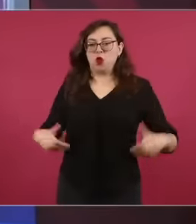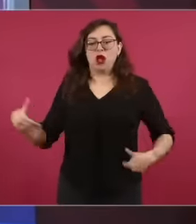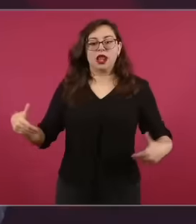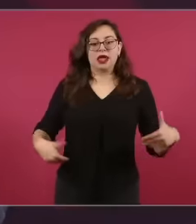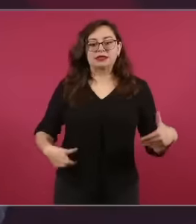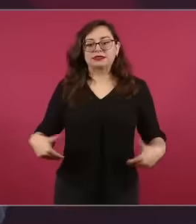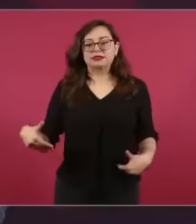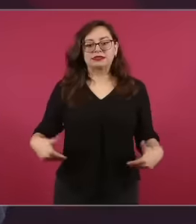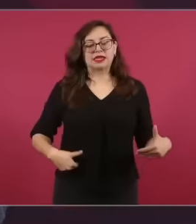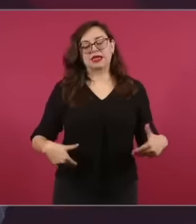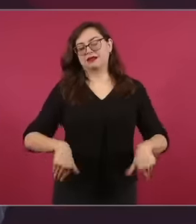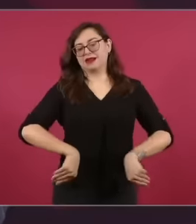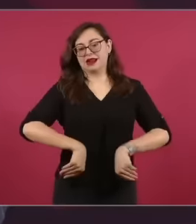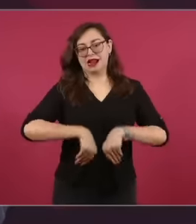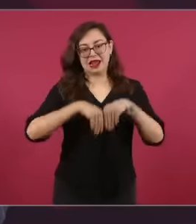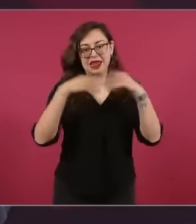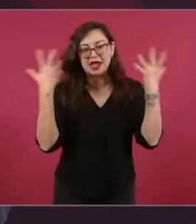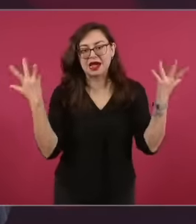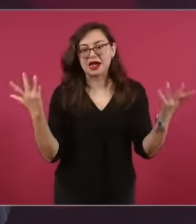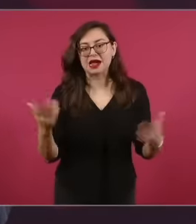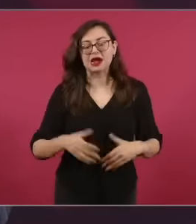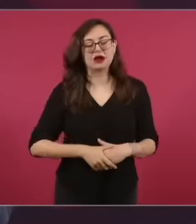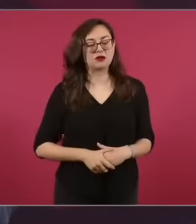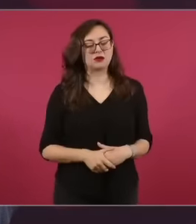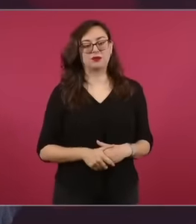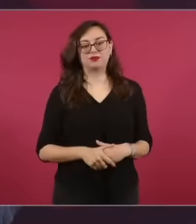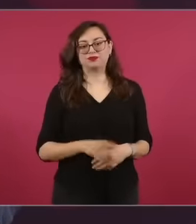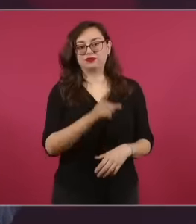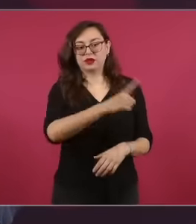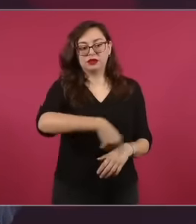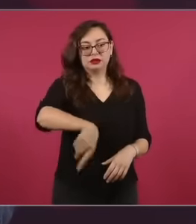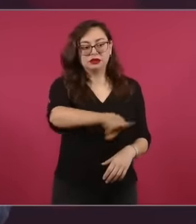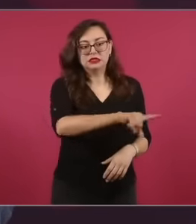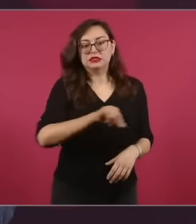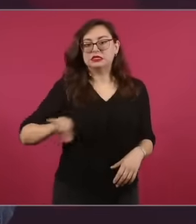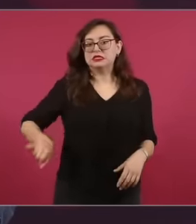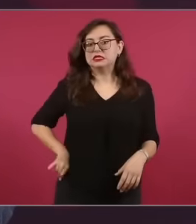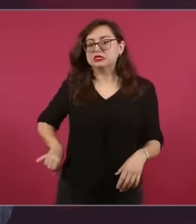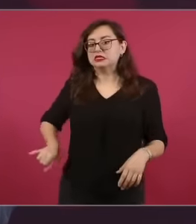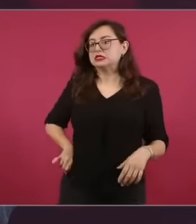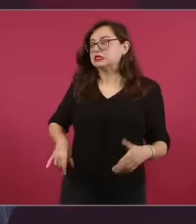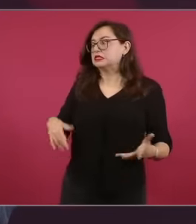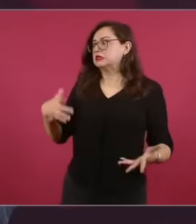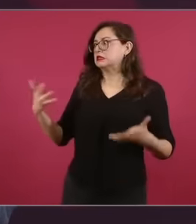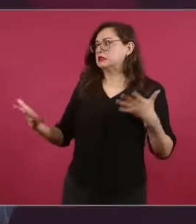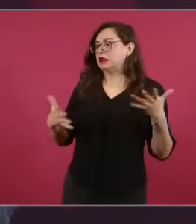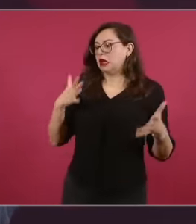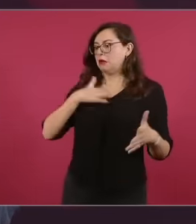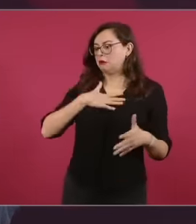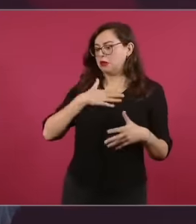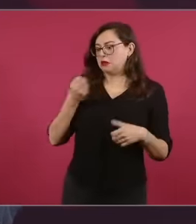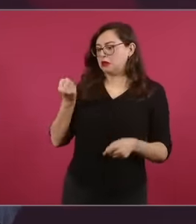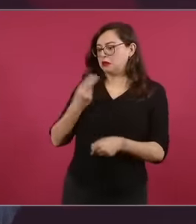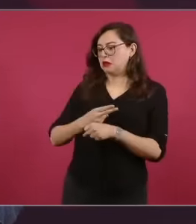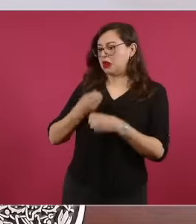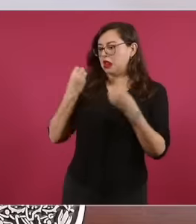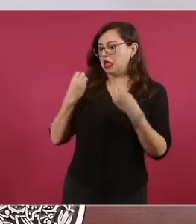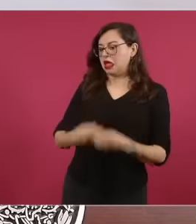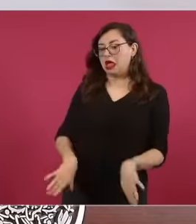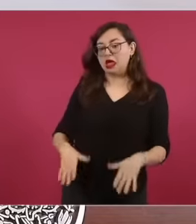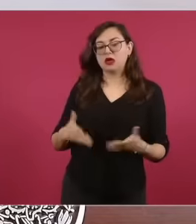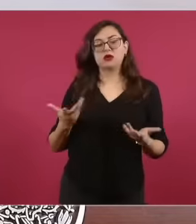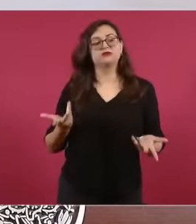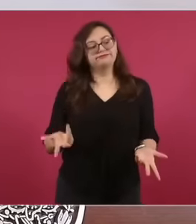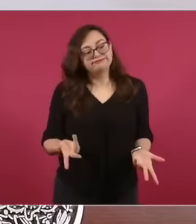y se sienten afectados en sus intereses porque pierden privilegios, pero